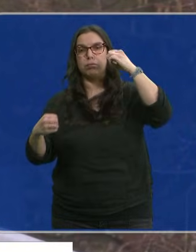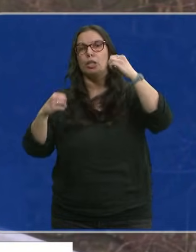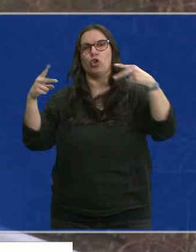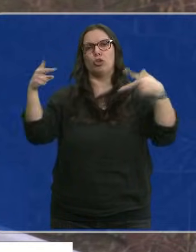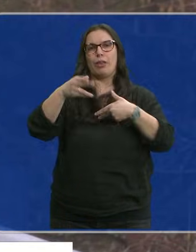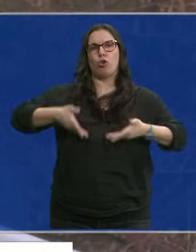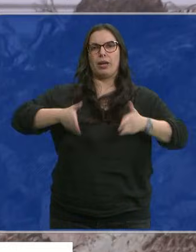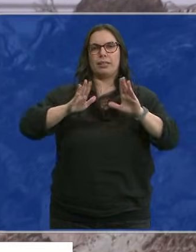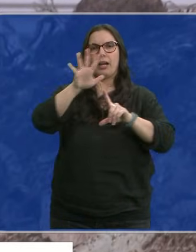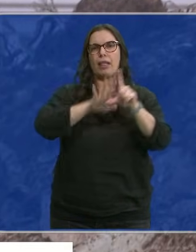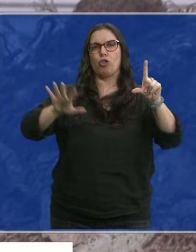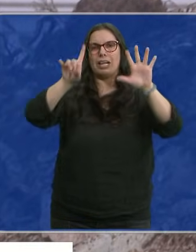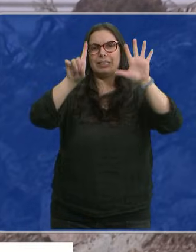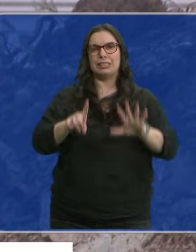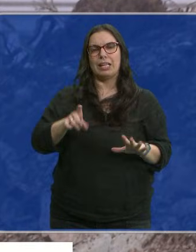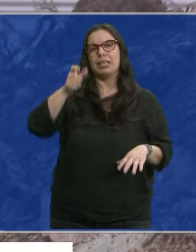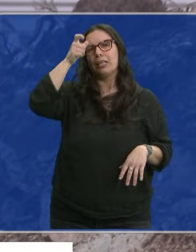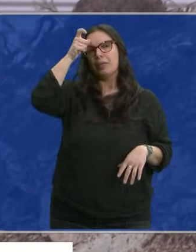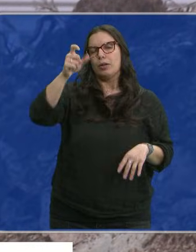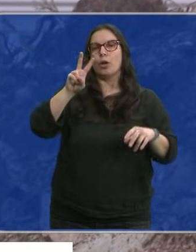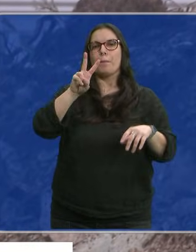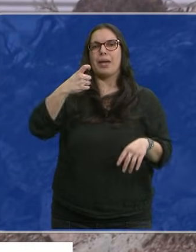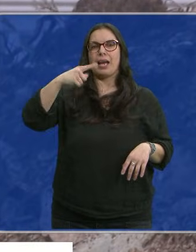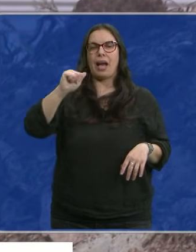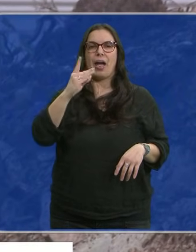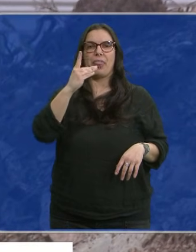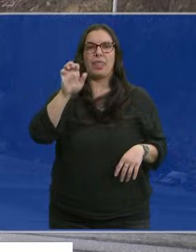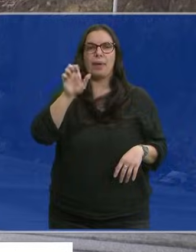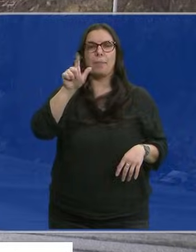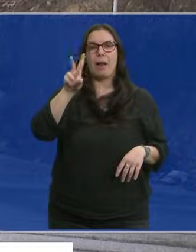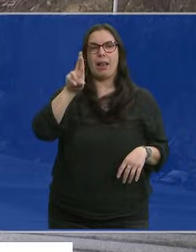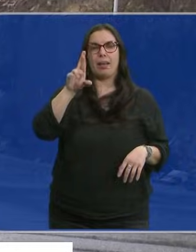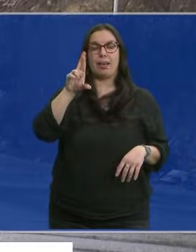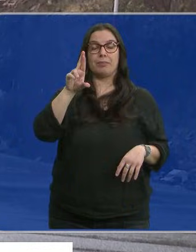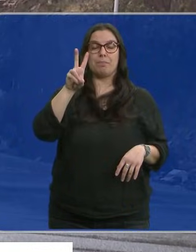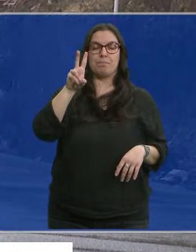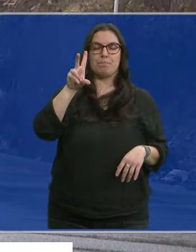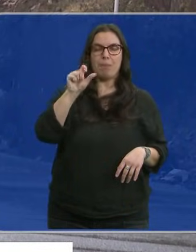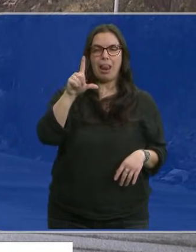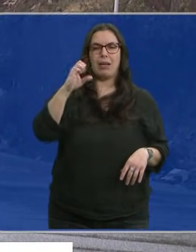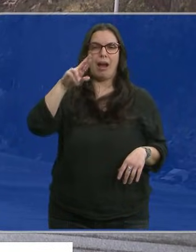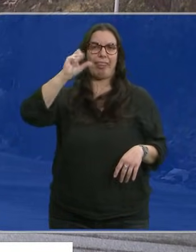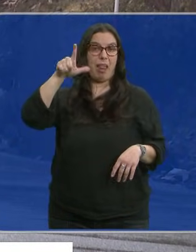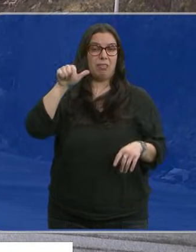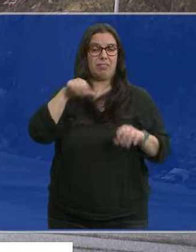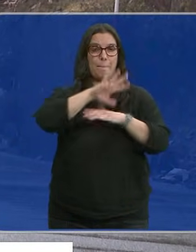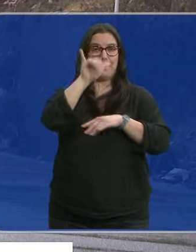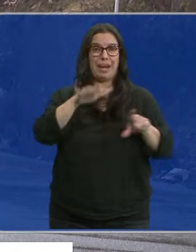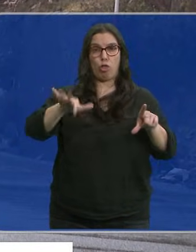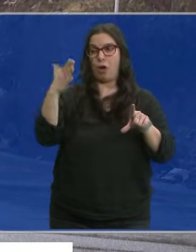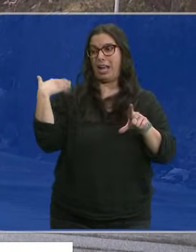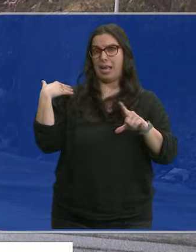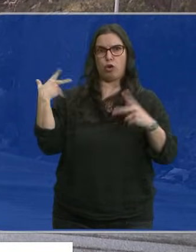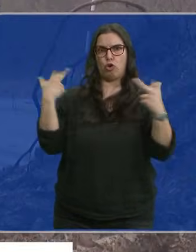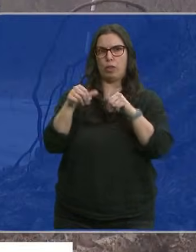carriles de la Nacional 6 en el término municipal de Vega de Valcarce, en el Bierzo, desde la jornada de ayer. El material obstruye la calzada y el tráfico